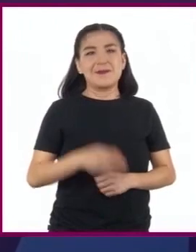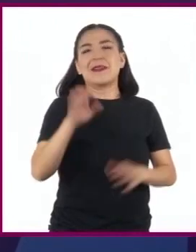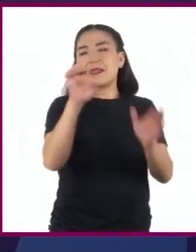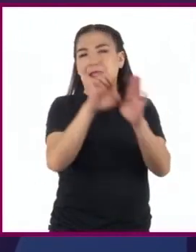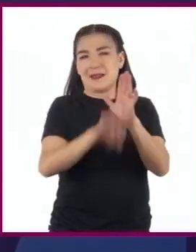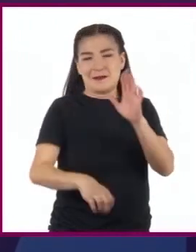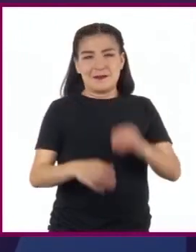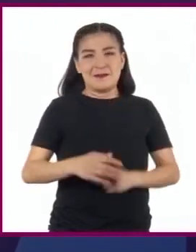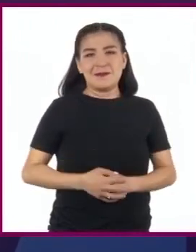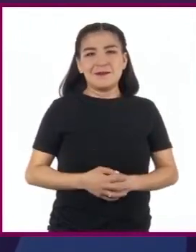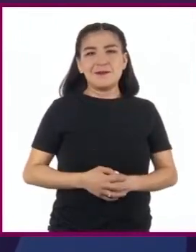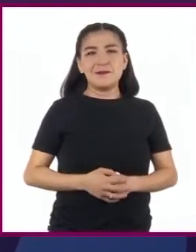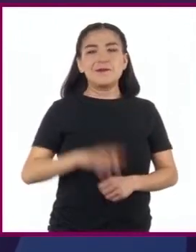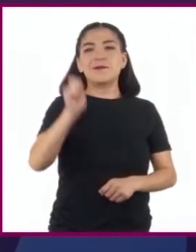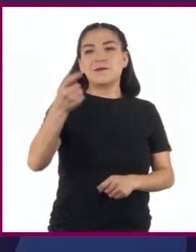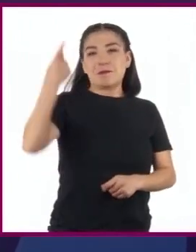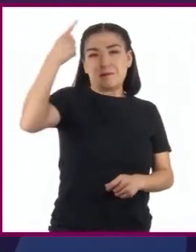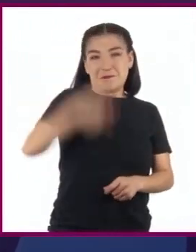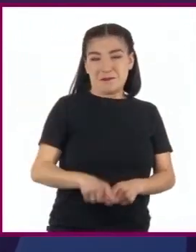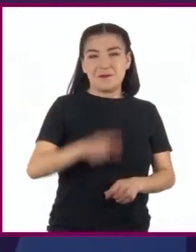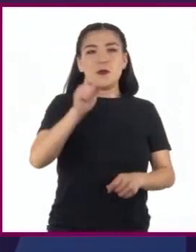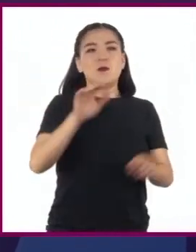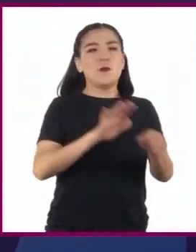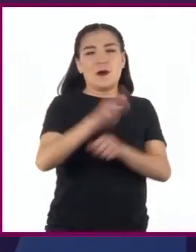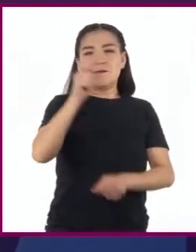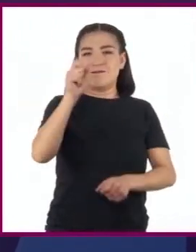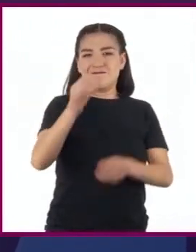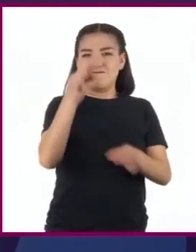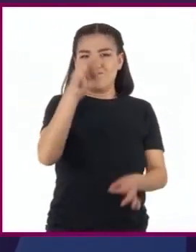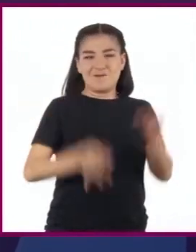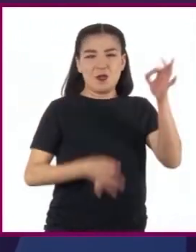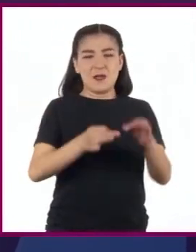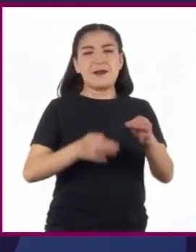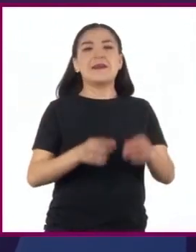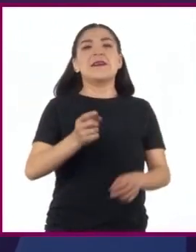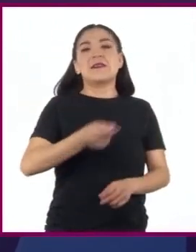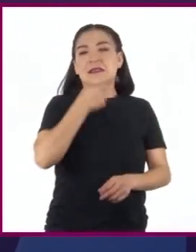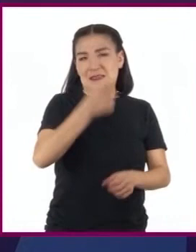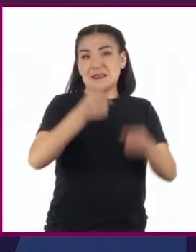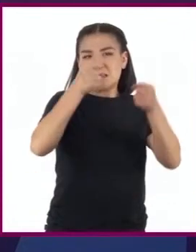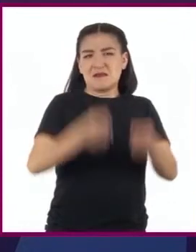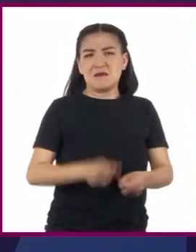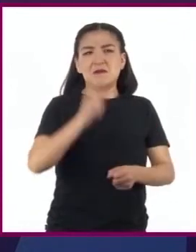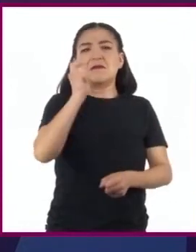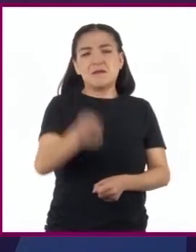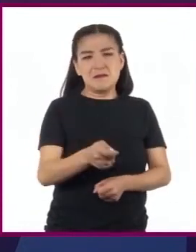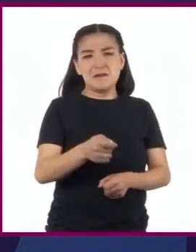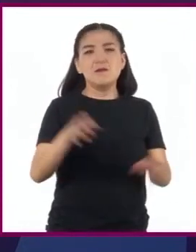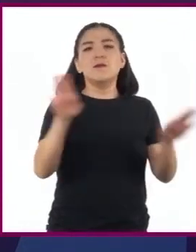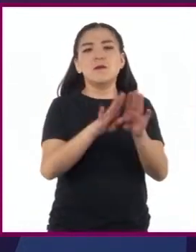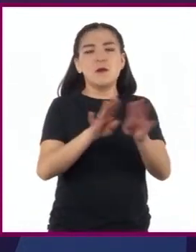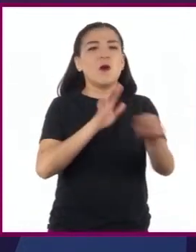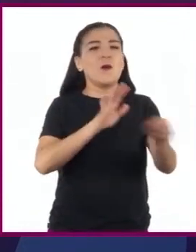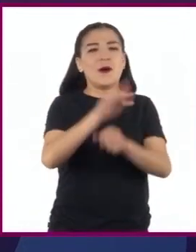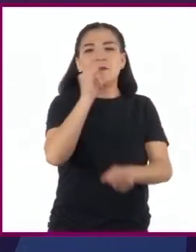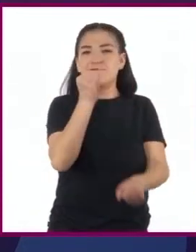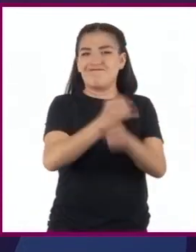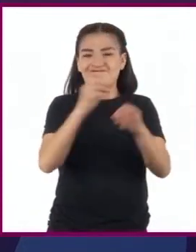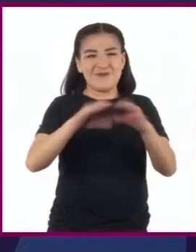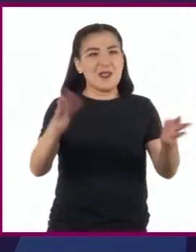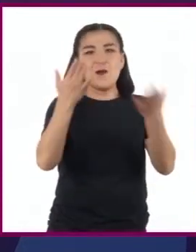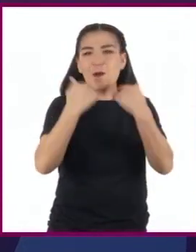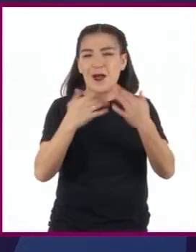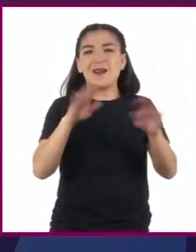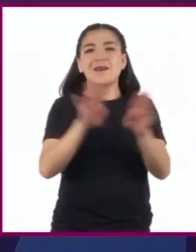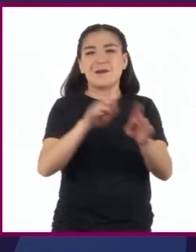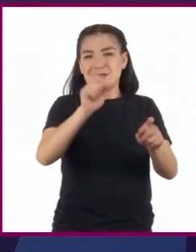ejemplo, un mando medio del Tribunal Supremo asegura que, o fuentes no identificadas confirman